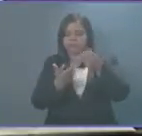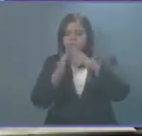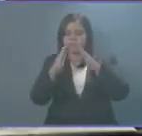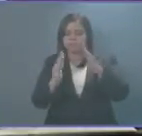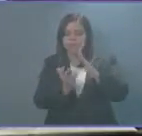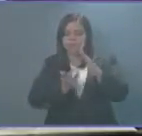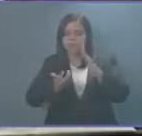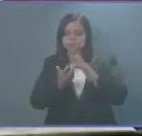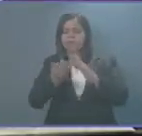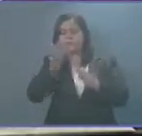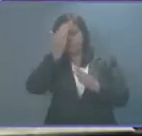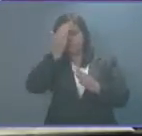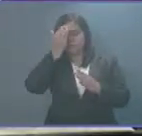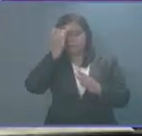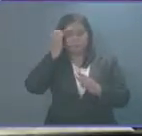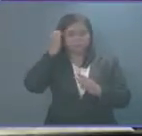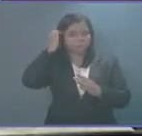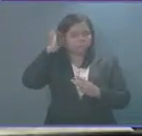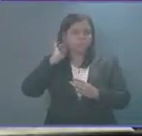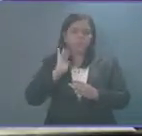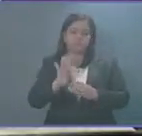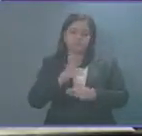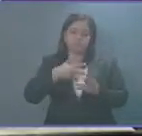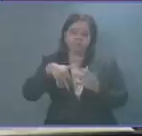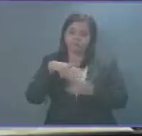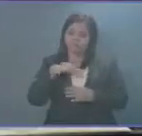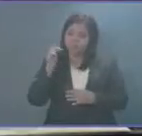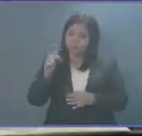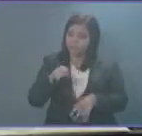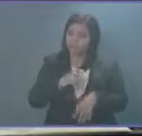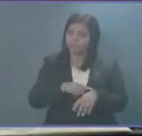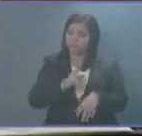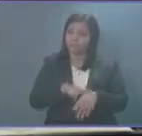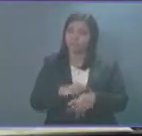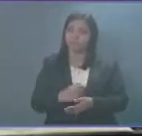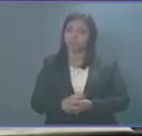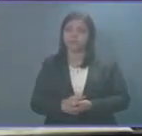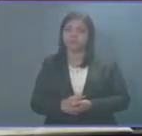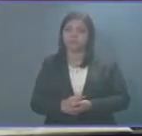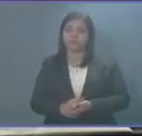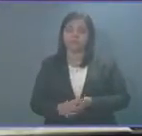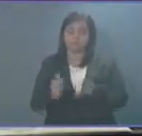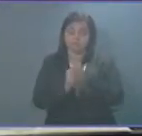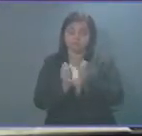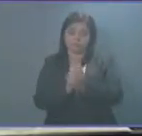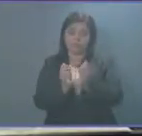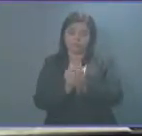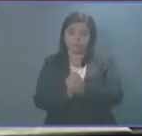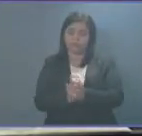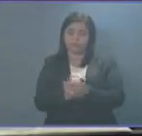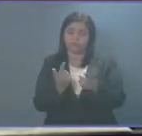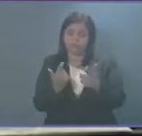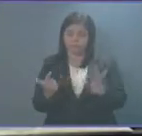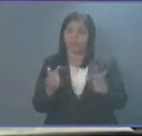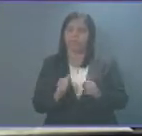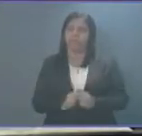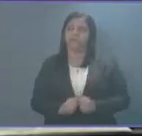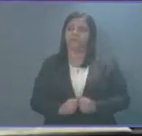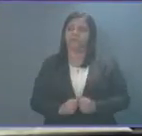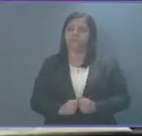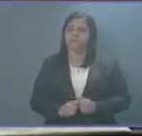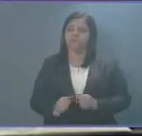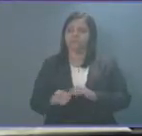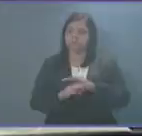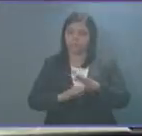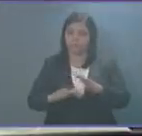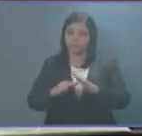las difíciles situaciones que padecen, pero en este momento hay una crisis humanitaria que nos preocupa. Y en